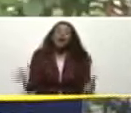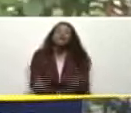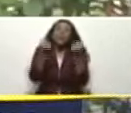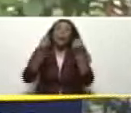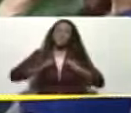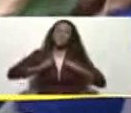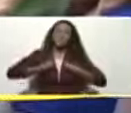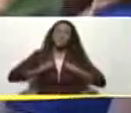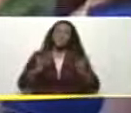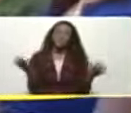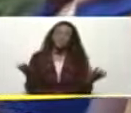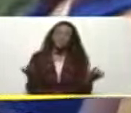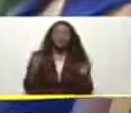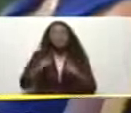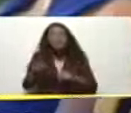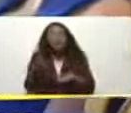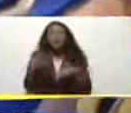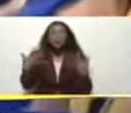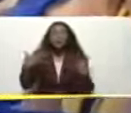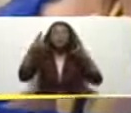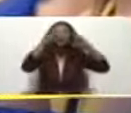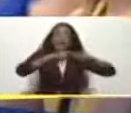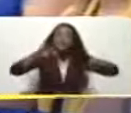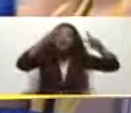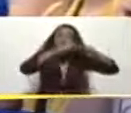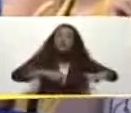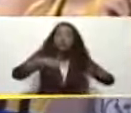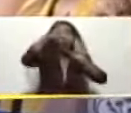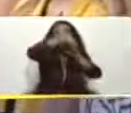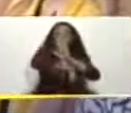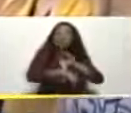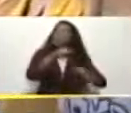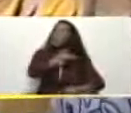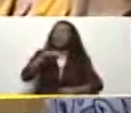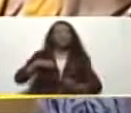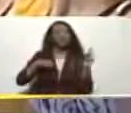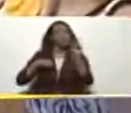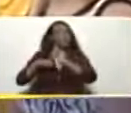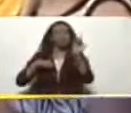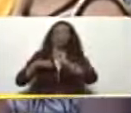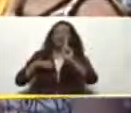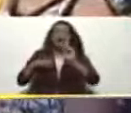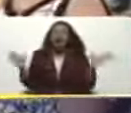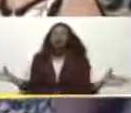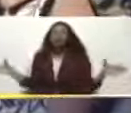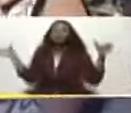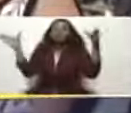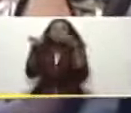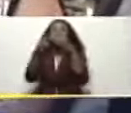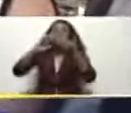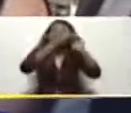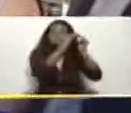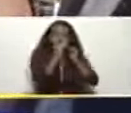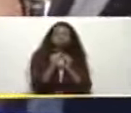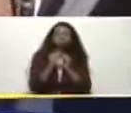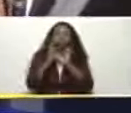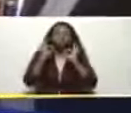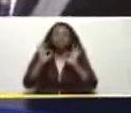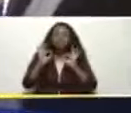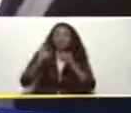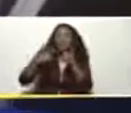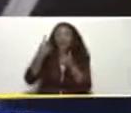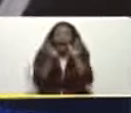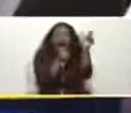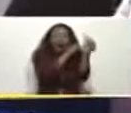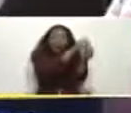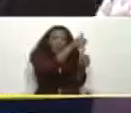a nuestras hermanas. Entonces esas agendas de investigación hoy no son individuales, presidente, son agendas colectivas. Así que detrás de cada